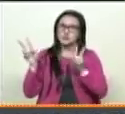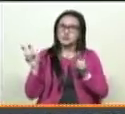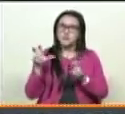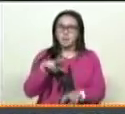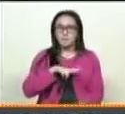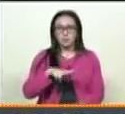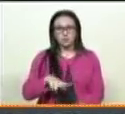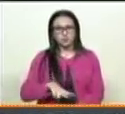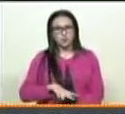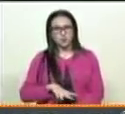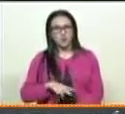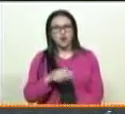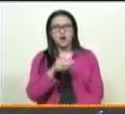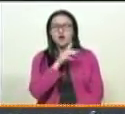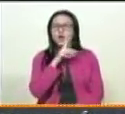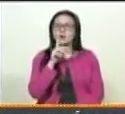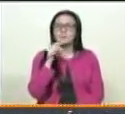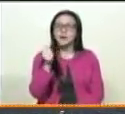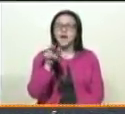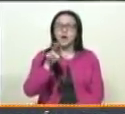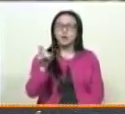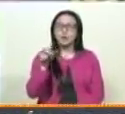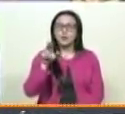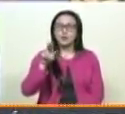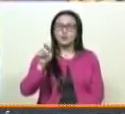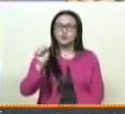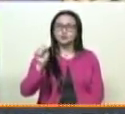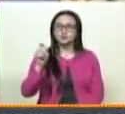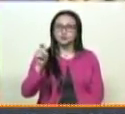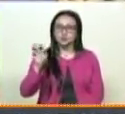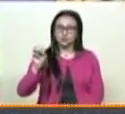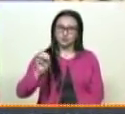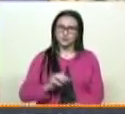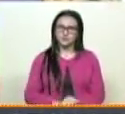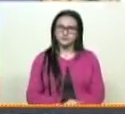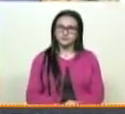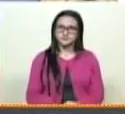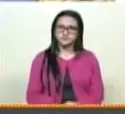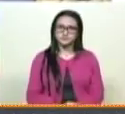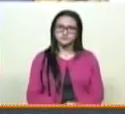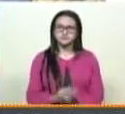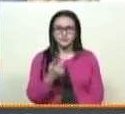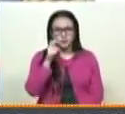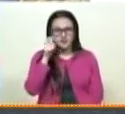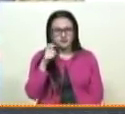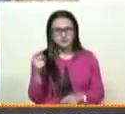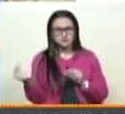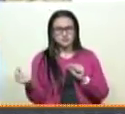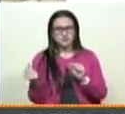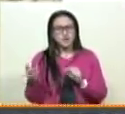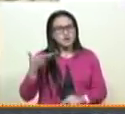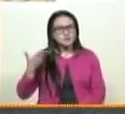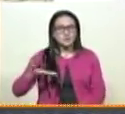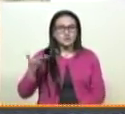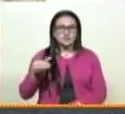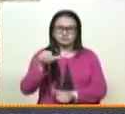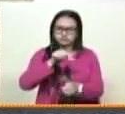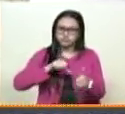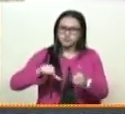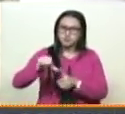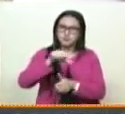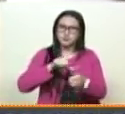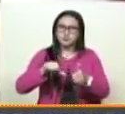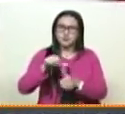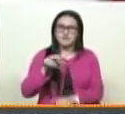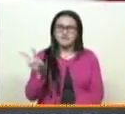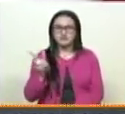Portugal, Augusto Santo Silva. Durante el acto, ambos funcionarios destacaron la importancia de la cooperación que existe